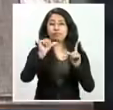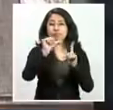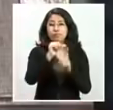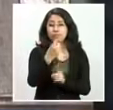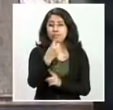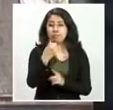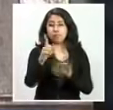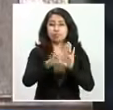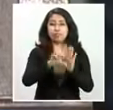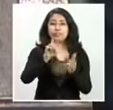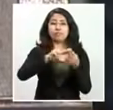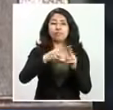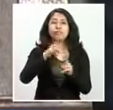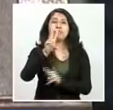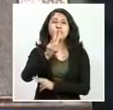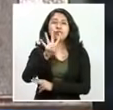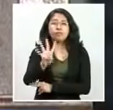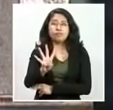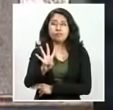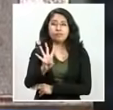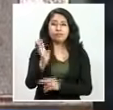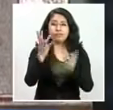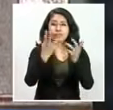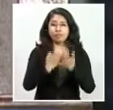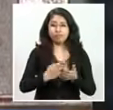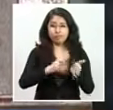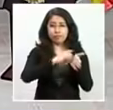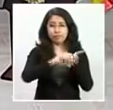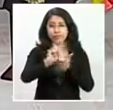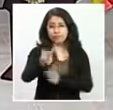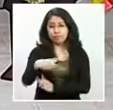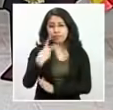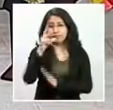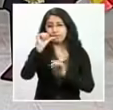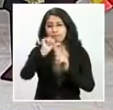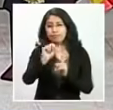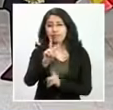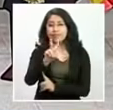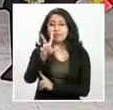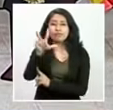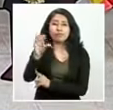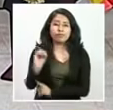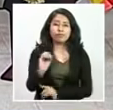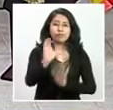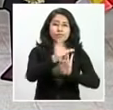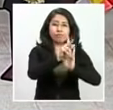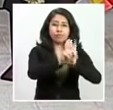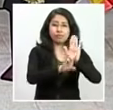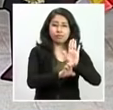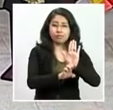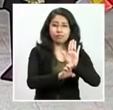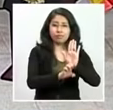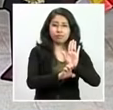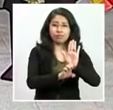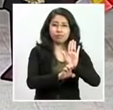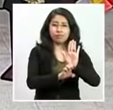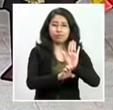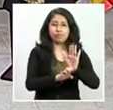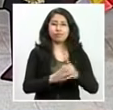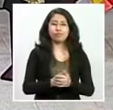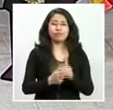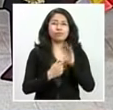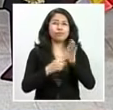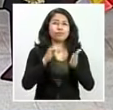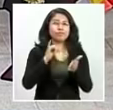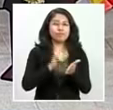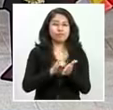número 64, en concordancia con el parágrafo segundo del artículo 230 de la Constitución Política del Estado,